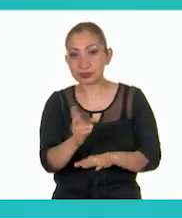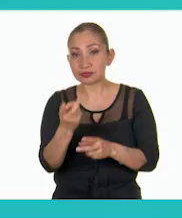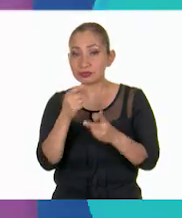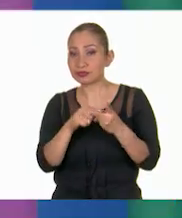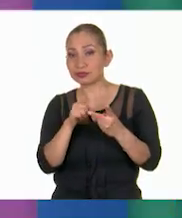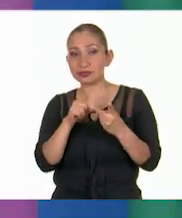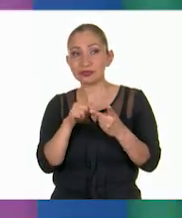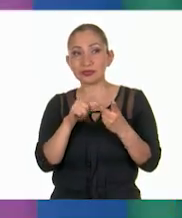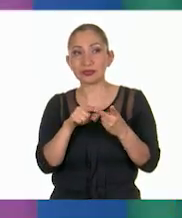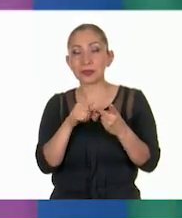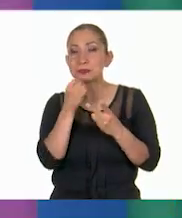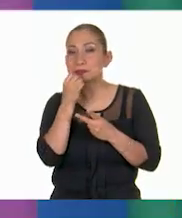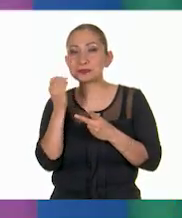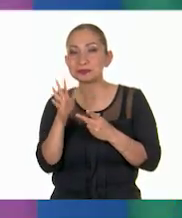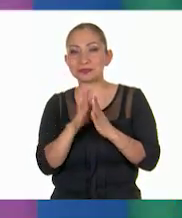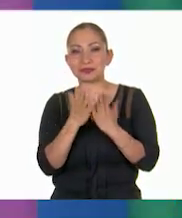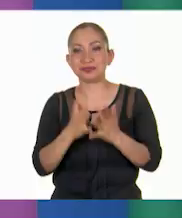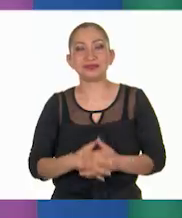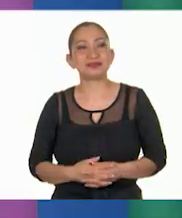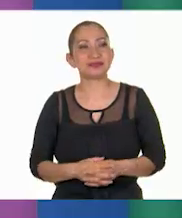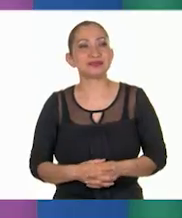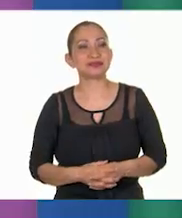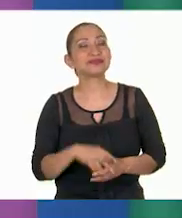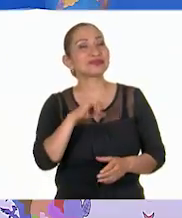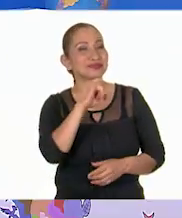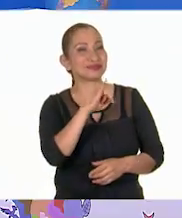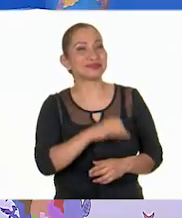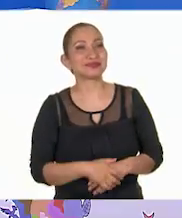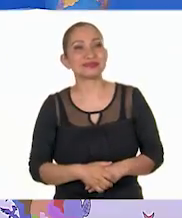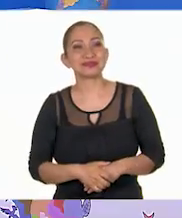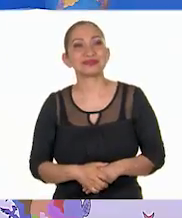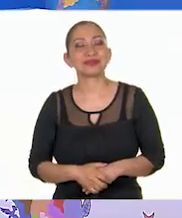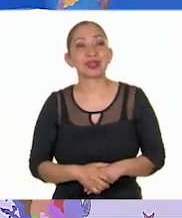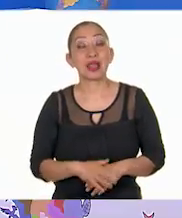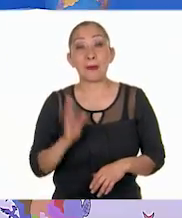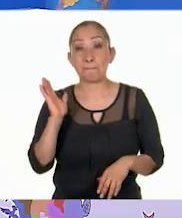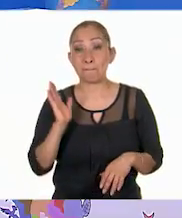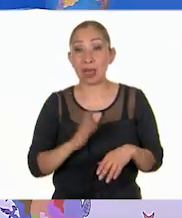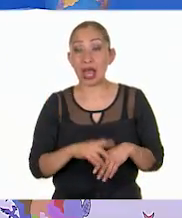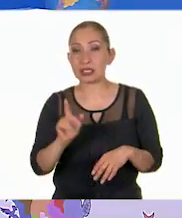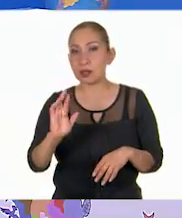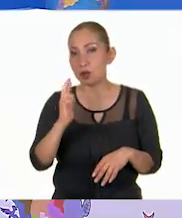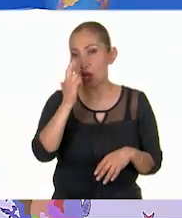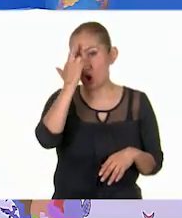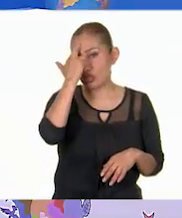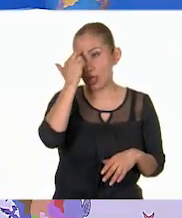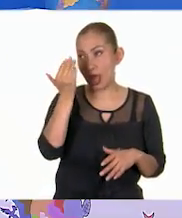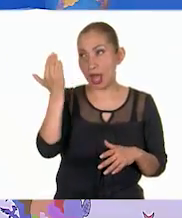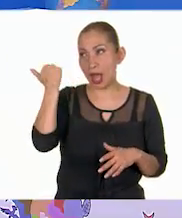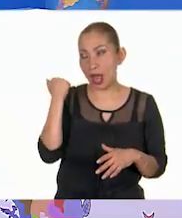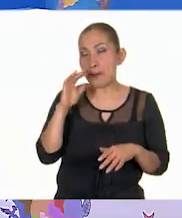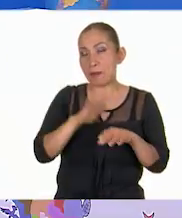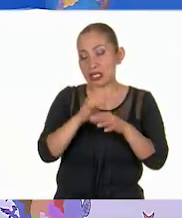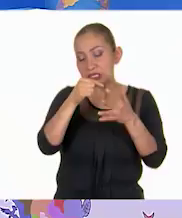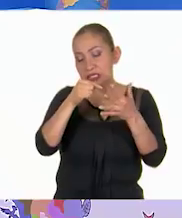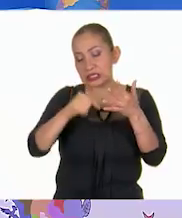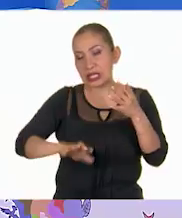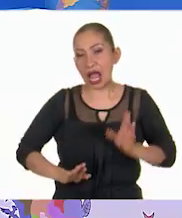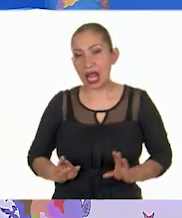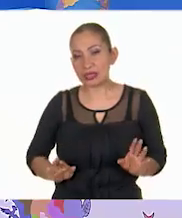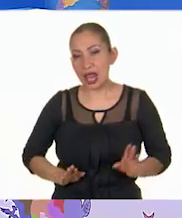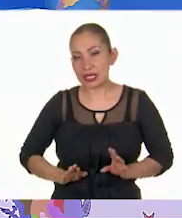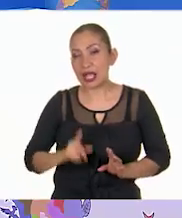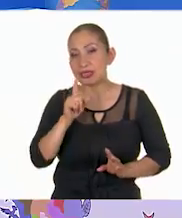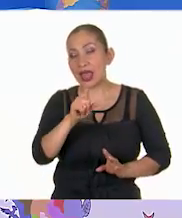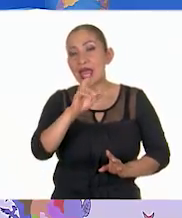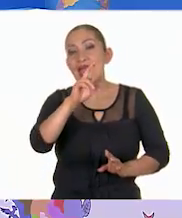mi Doroteíto precioso. Claro que sí, María. Y más bien, repasaremos las principales características